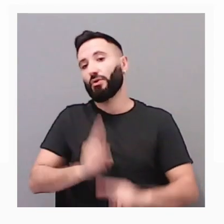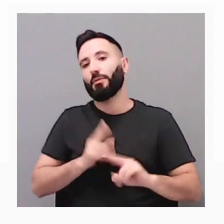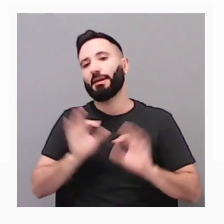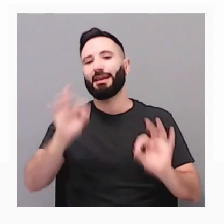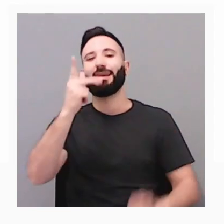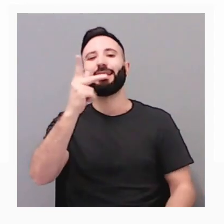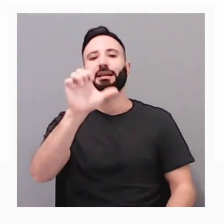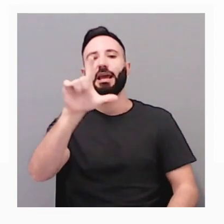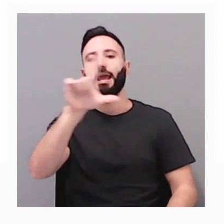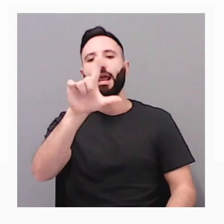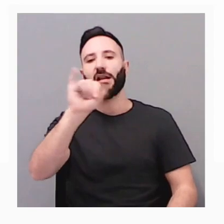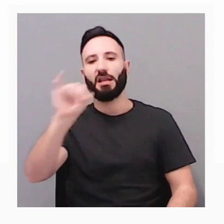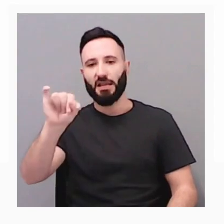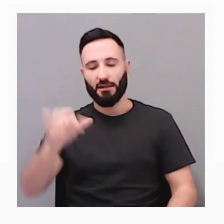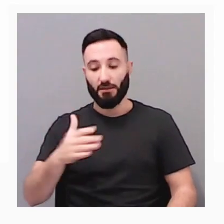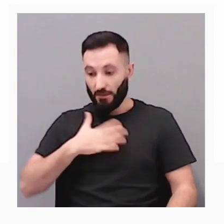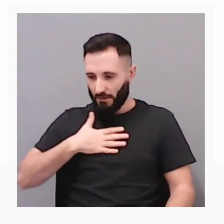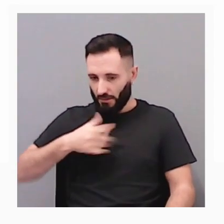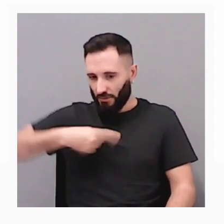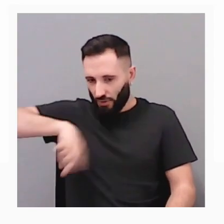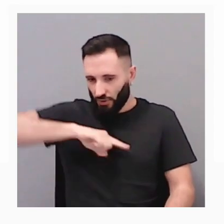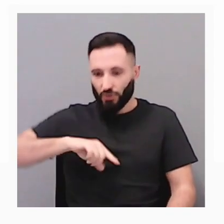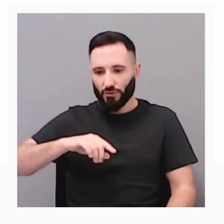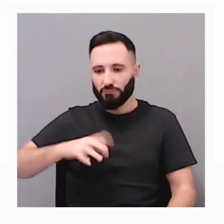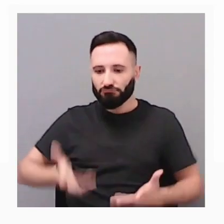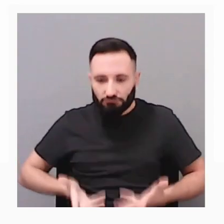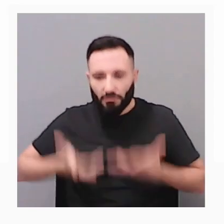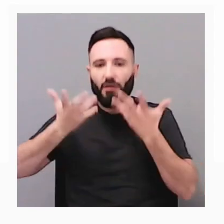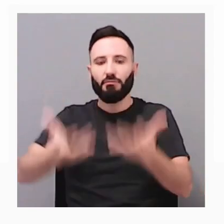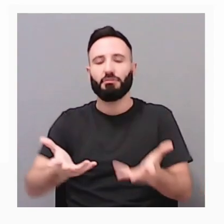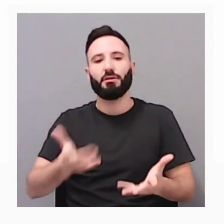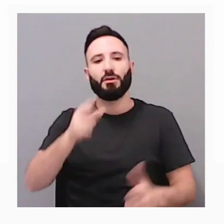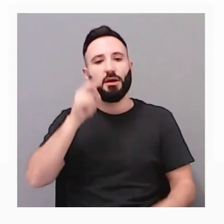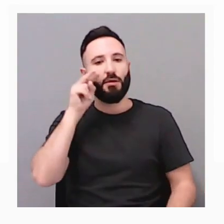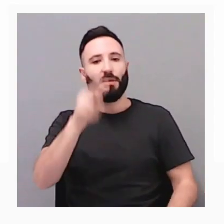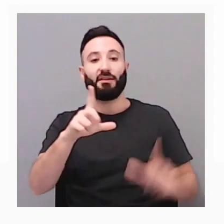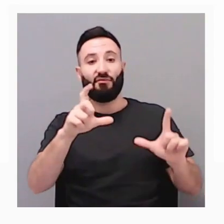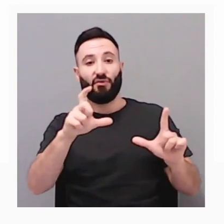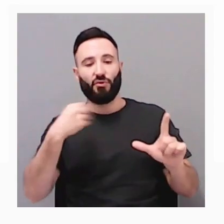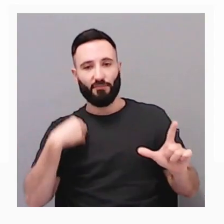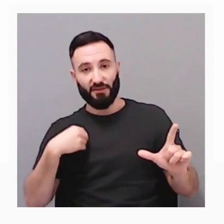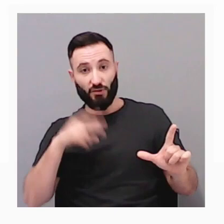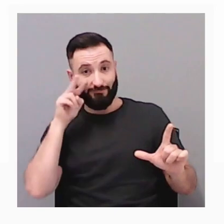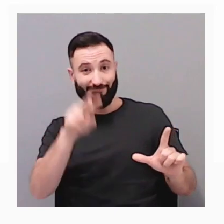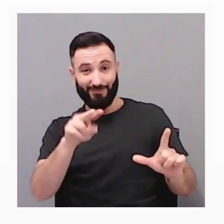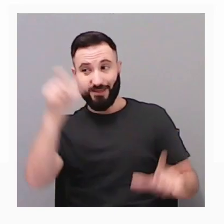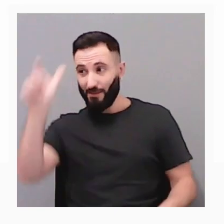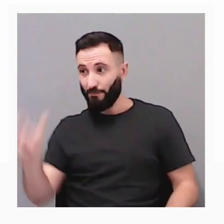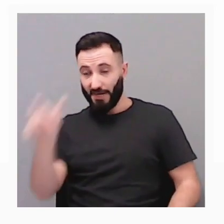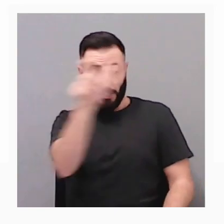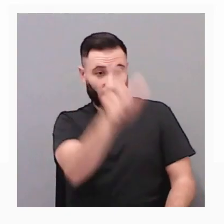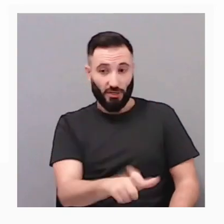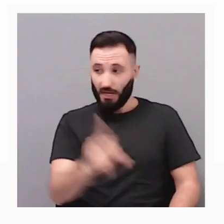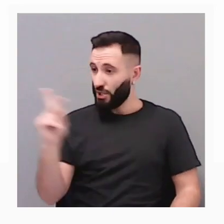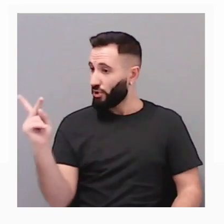Kellys. Sí. Pues no, nosotros tenemos y potenciamos que existan, como podéis ver ahí en esa foto, que existan personas que